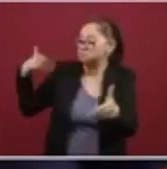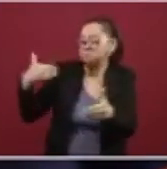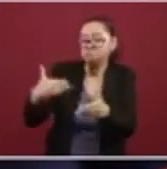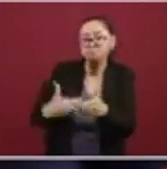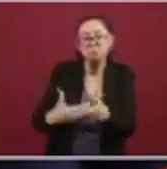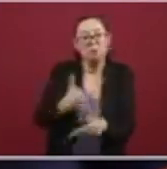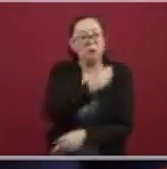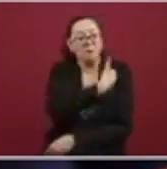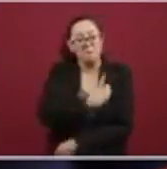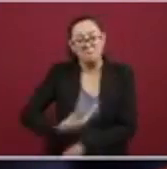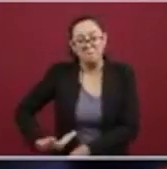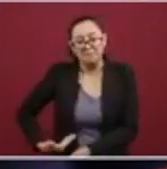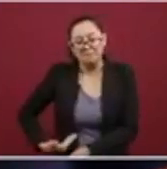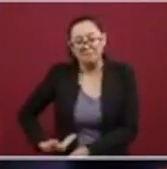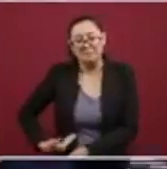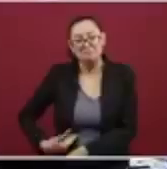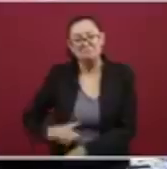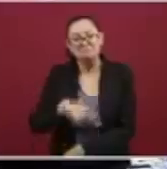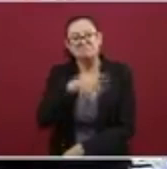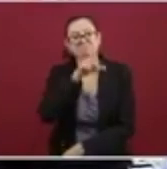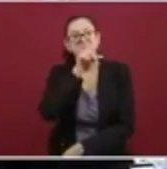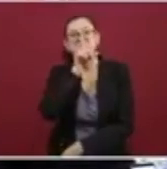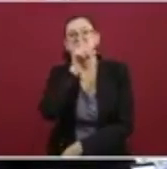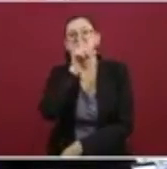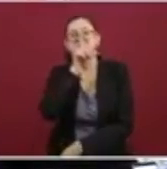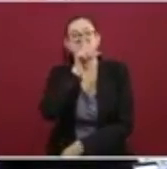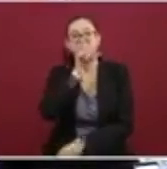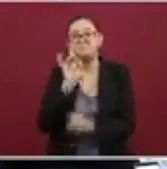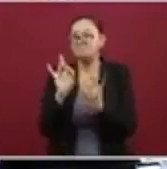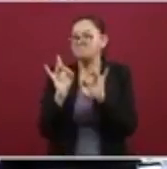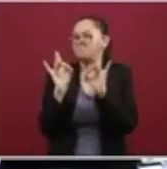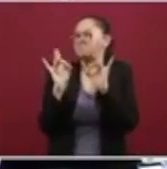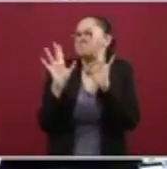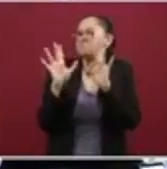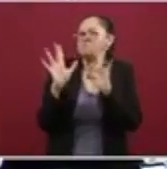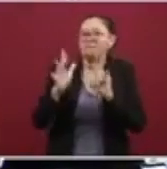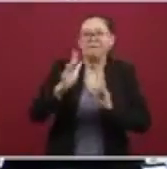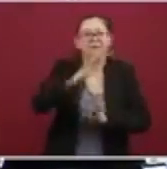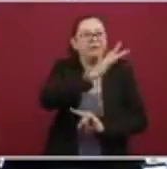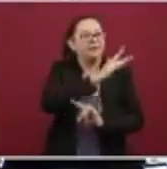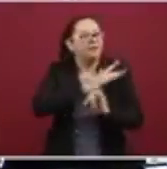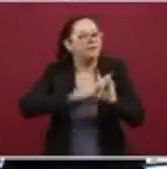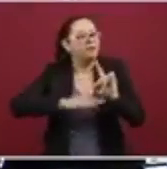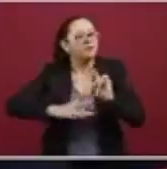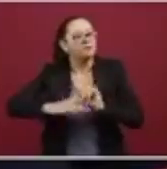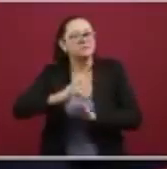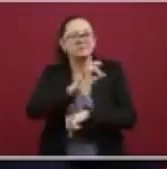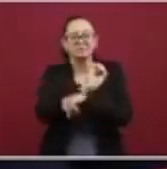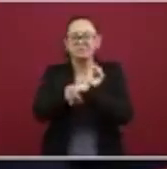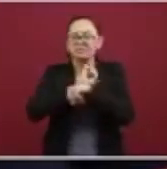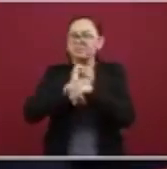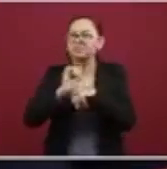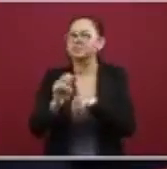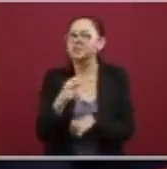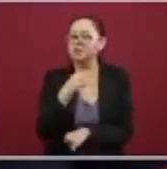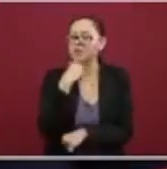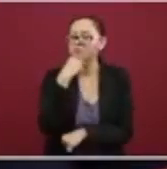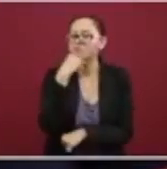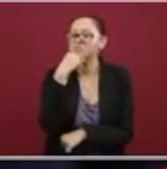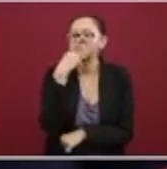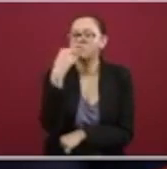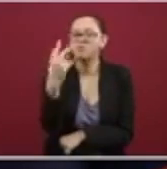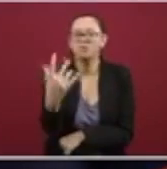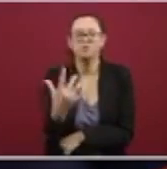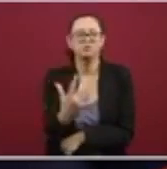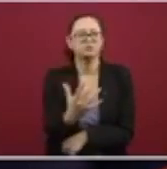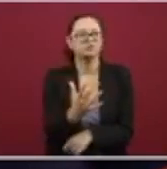en una situación, en un lugar cálido, con voz sencilla, y con algo que es